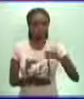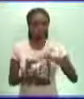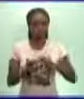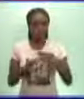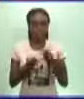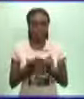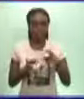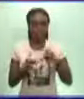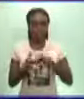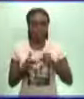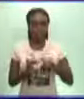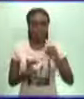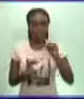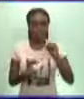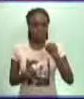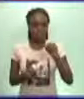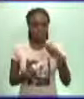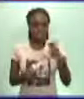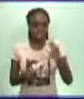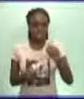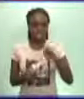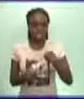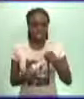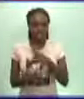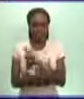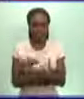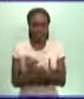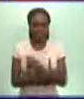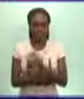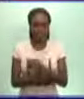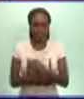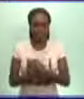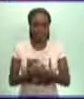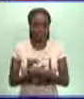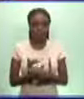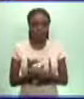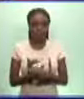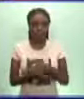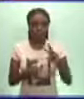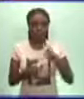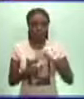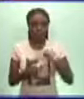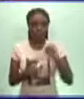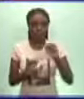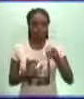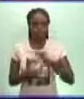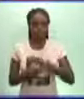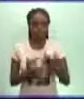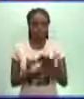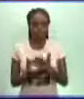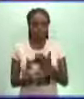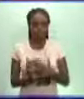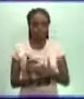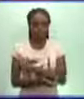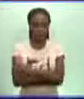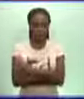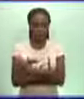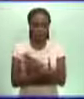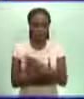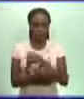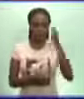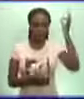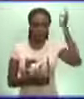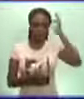que les hemos orientado durante todas estas emisiones y, por supuesto, los que ustedes estudiaron con su profesor o profesora de